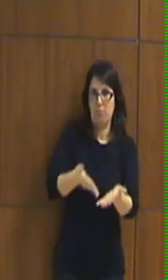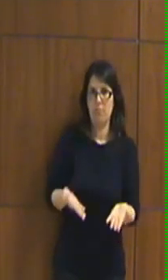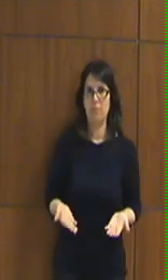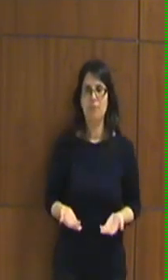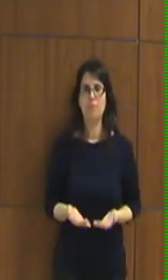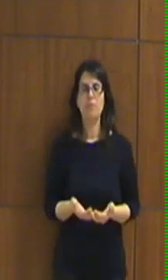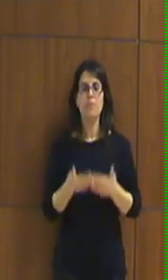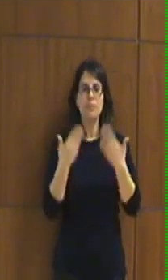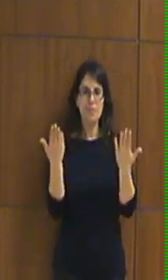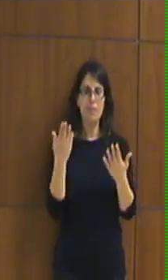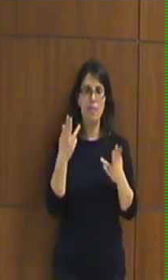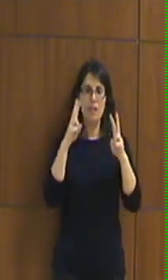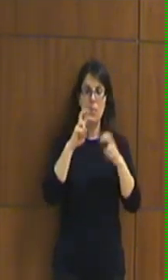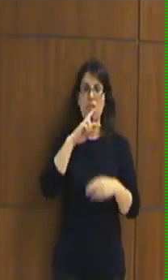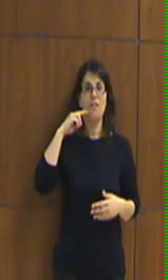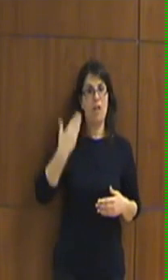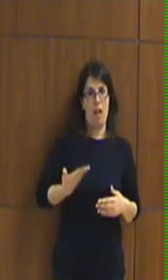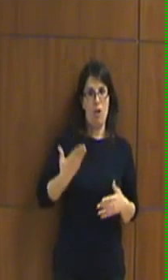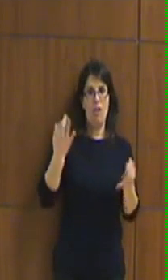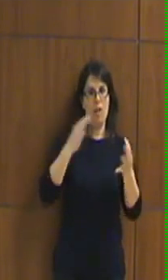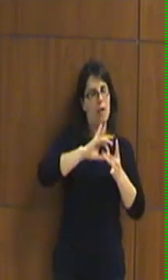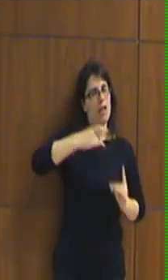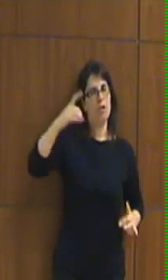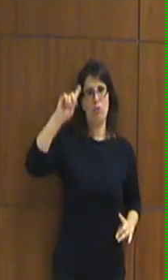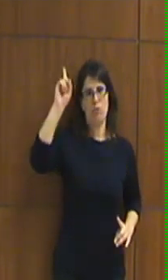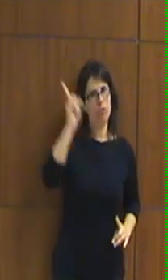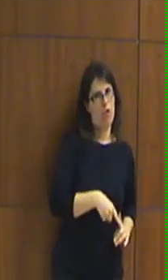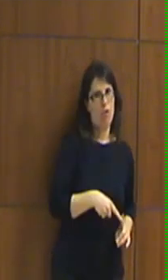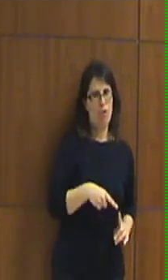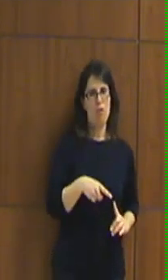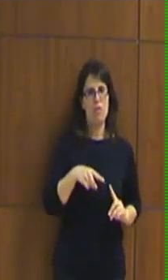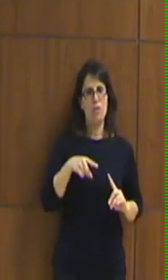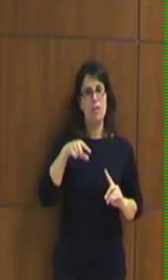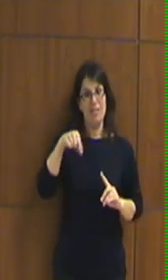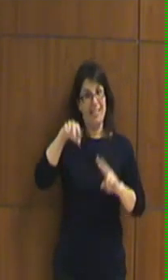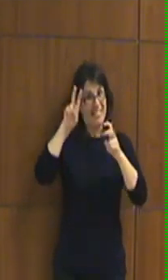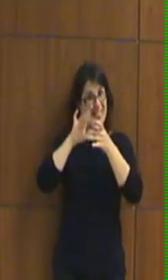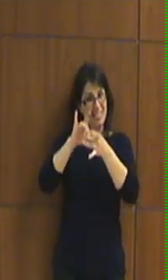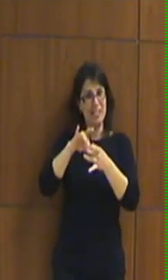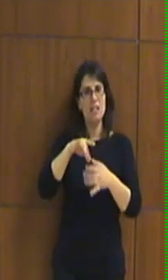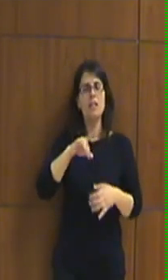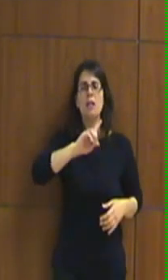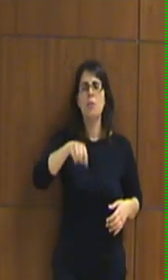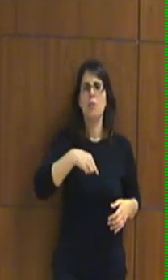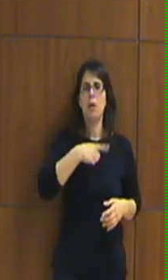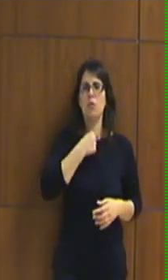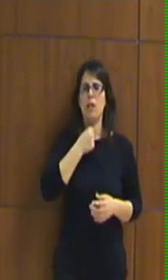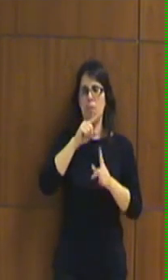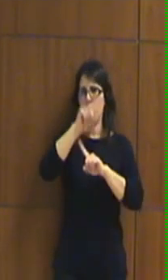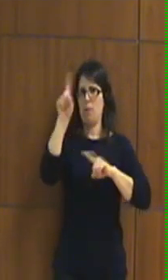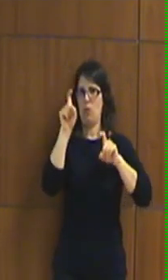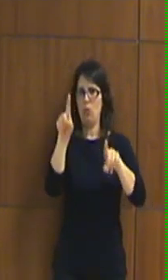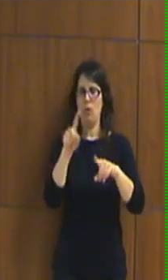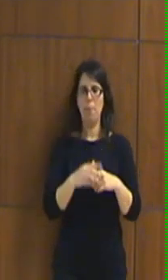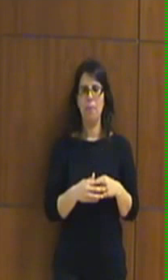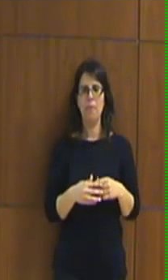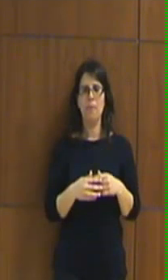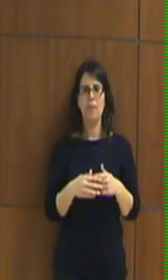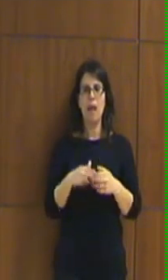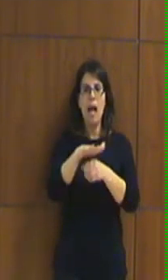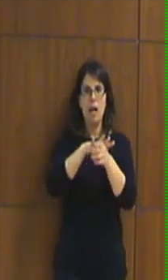la cadena de valor, a mí me gustaría plantearles también la pregunta, en los ámbitos en los que se